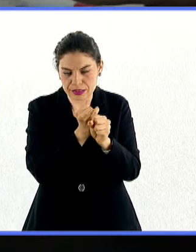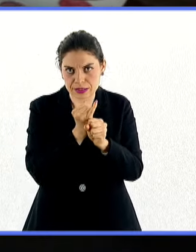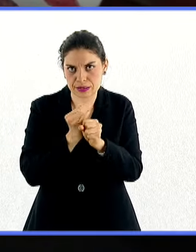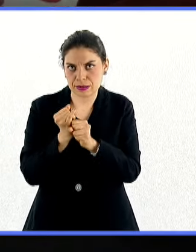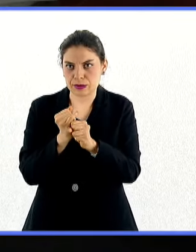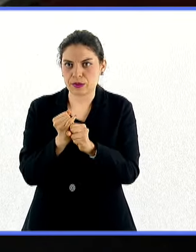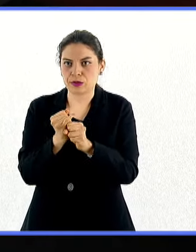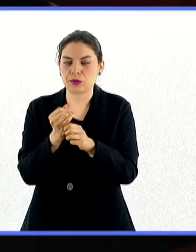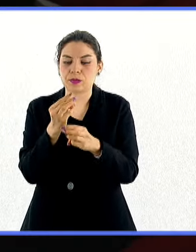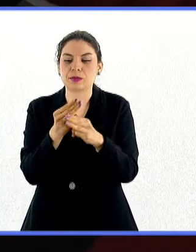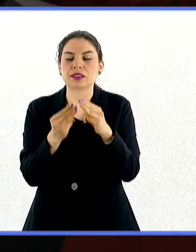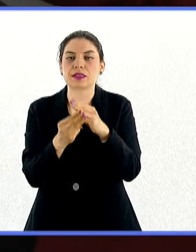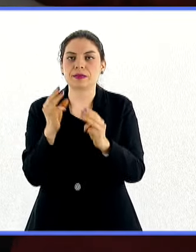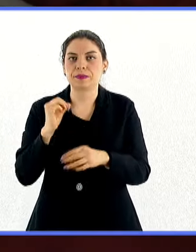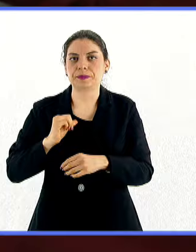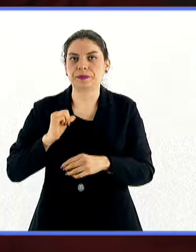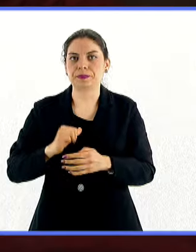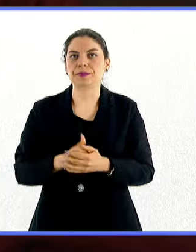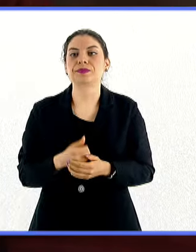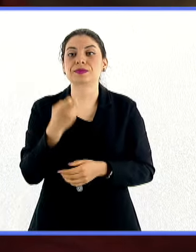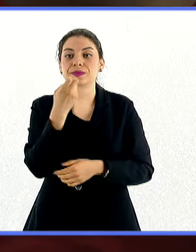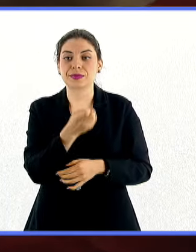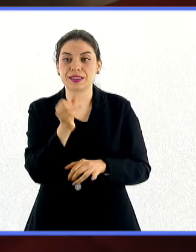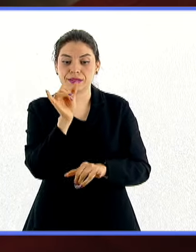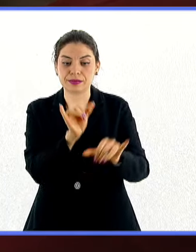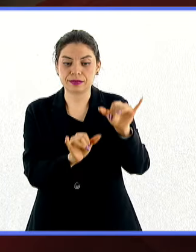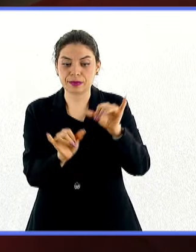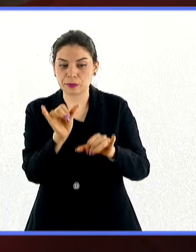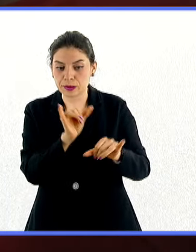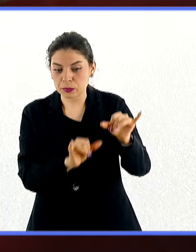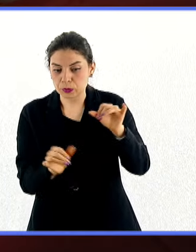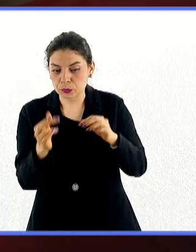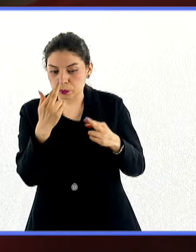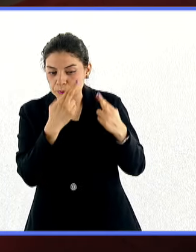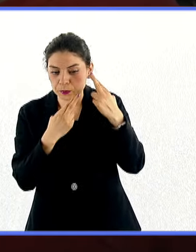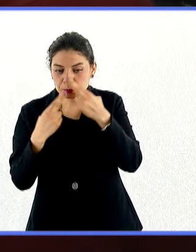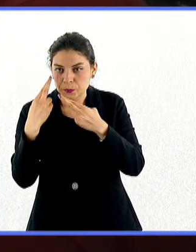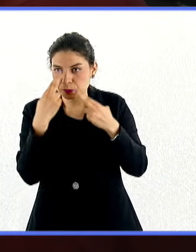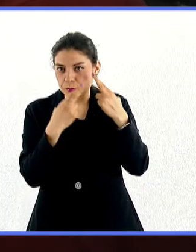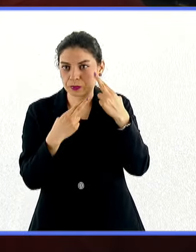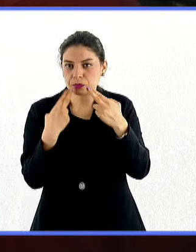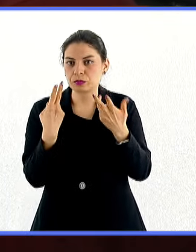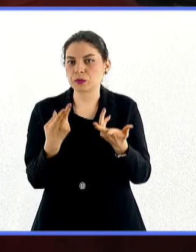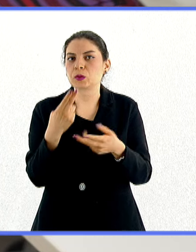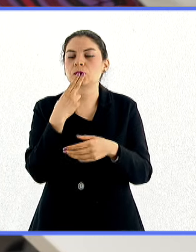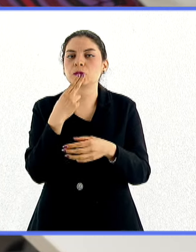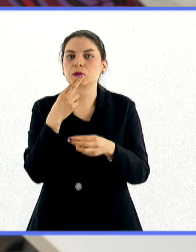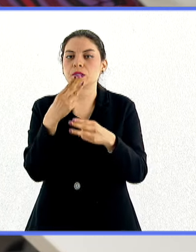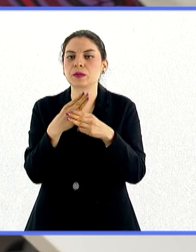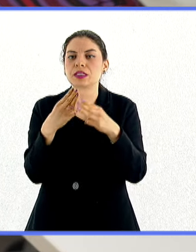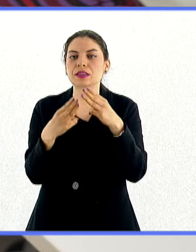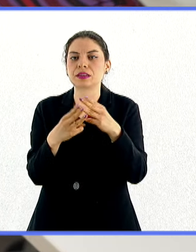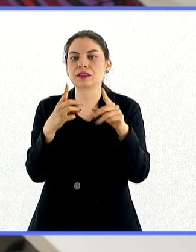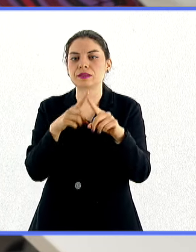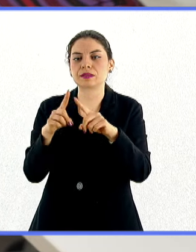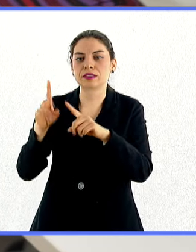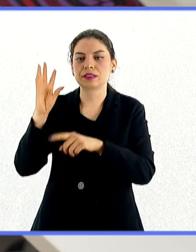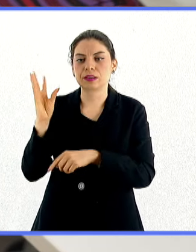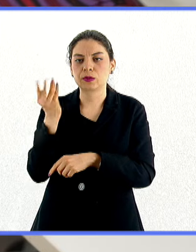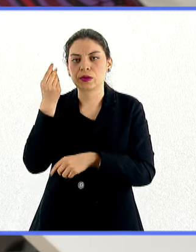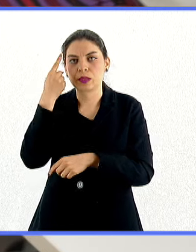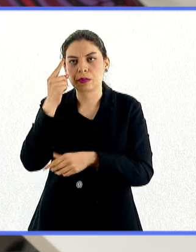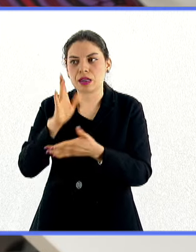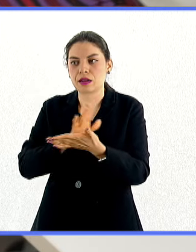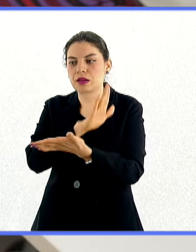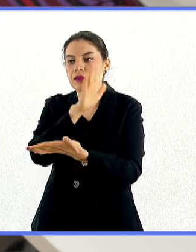arqueológicos. Este laboratorio utiliza equipos fundamentalmente, en su mayoría, portátiles para ir a hacer estudios